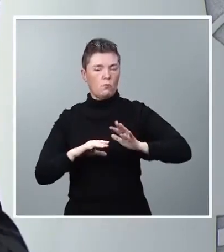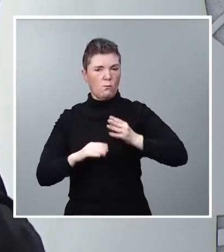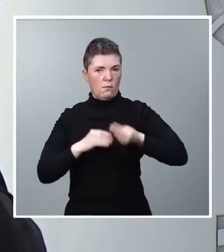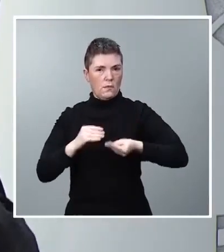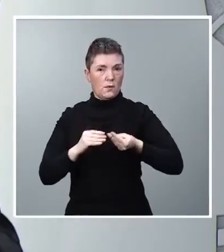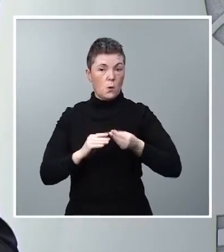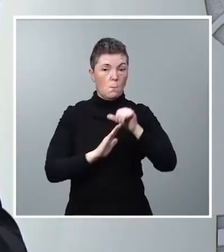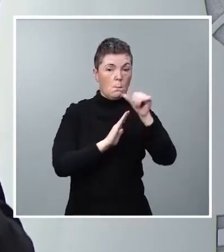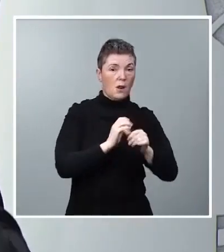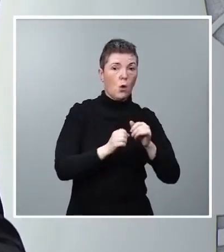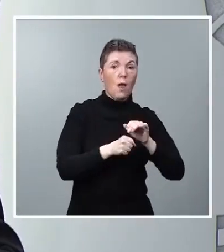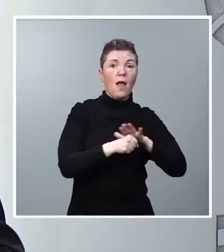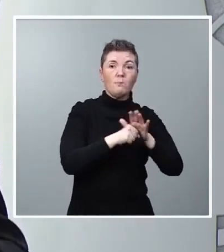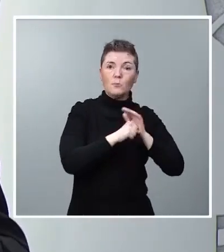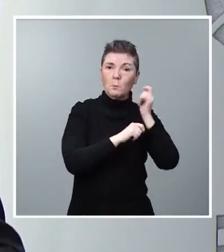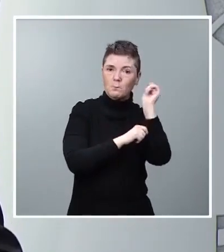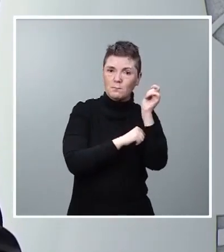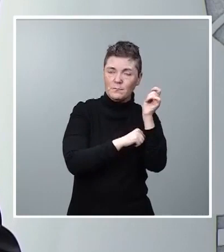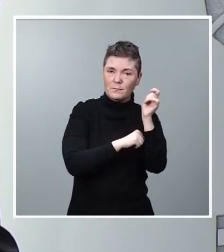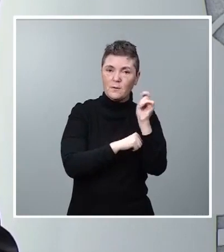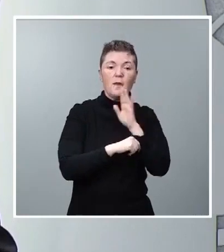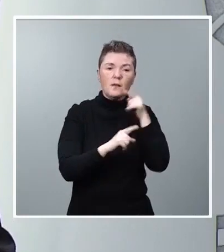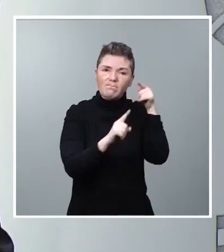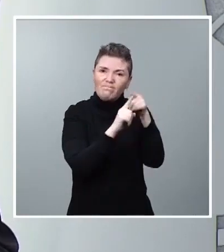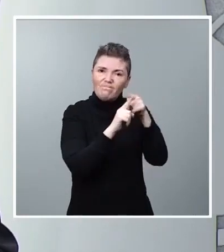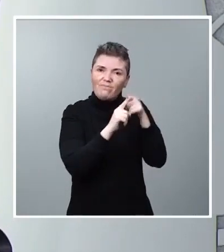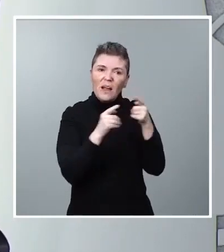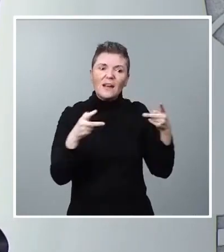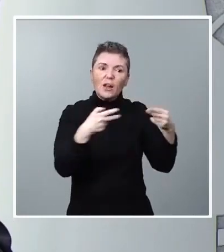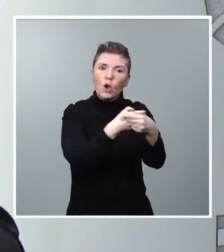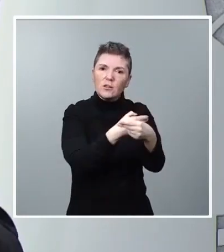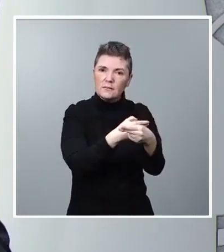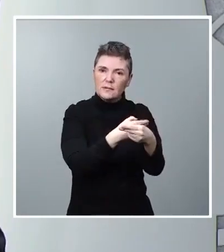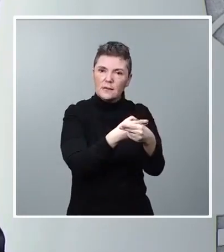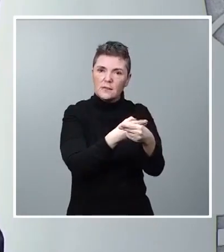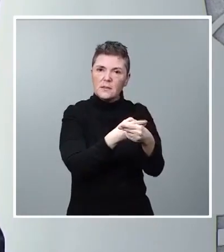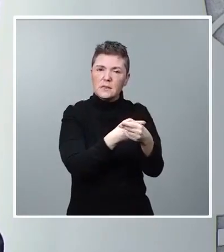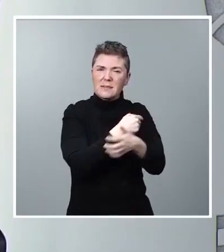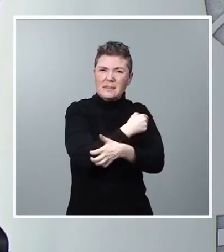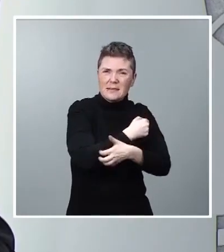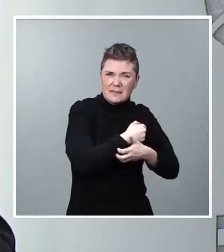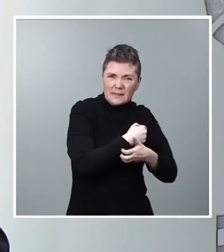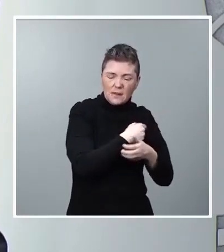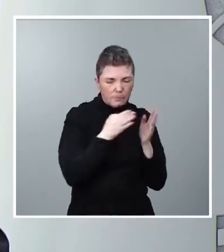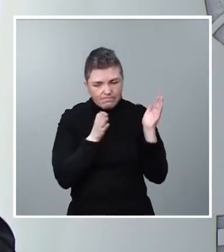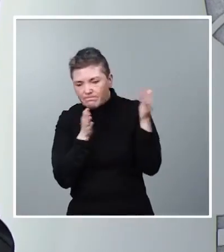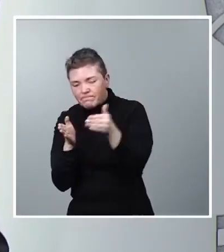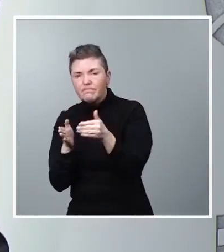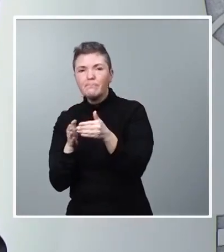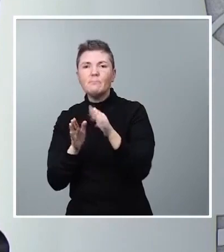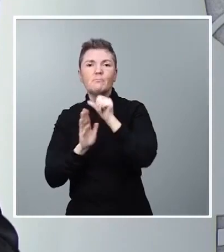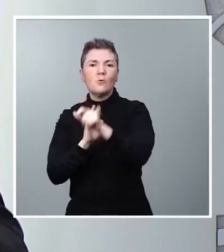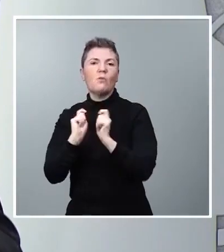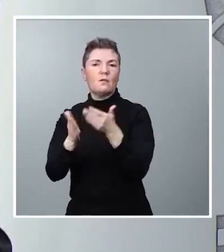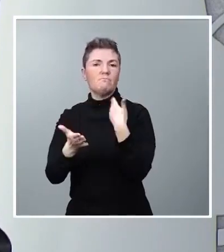pensional que ponía el énfasis en los recortes y en la austeridad a un marco que lo que hace es garantizar el poder